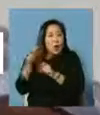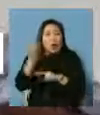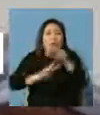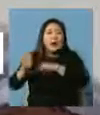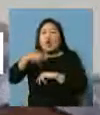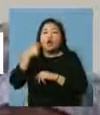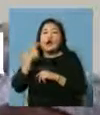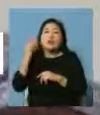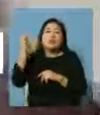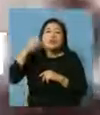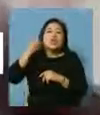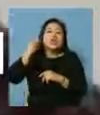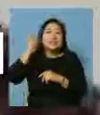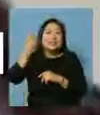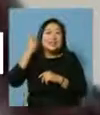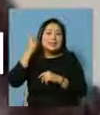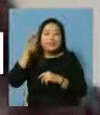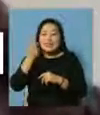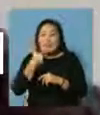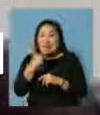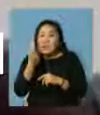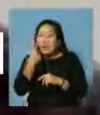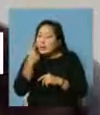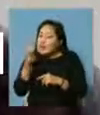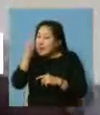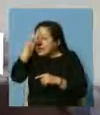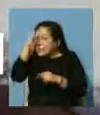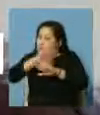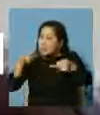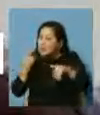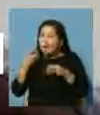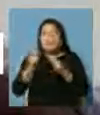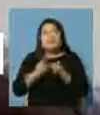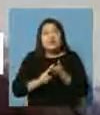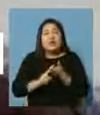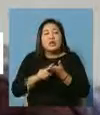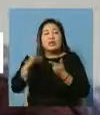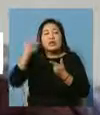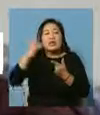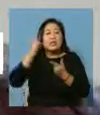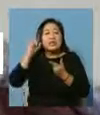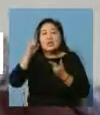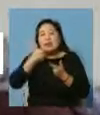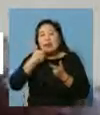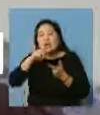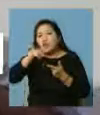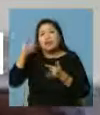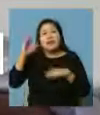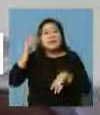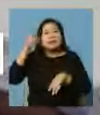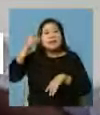por ejemplo, para Chagas, sobre todo hablando en términos del materno infantil, para Chagas, para enfermedades